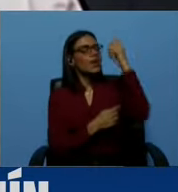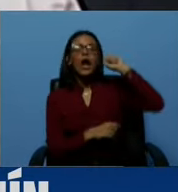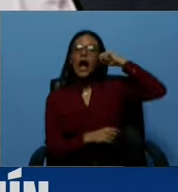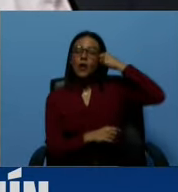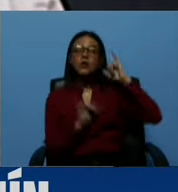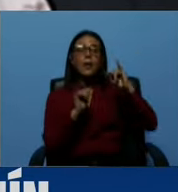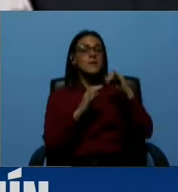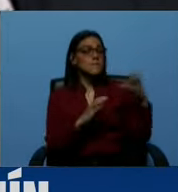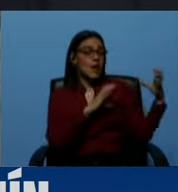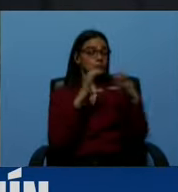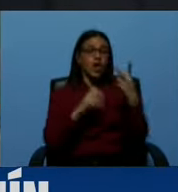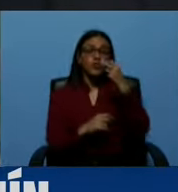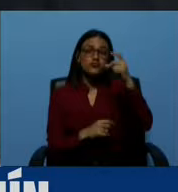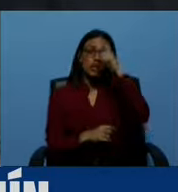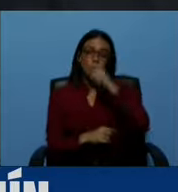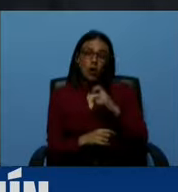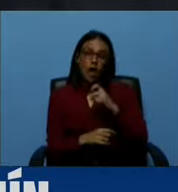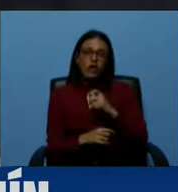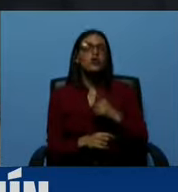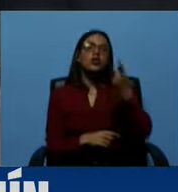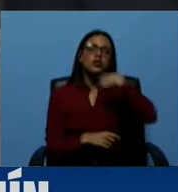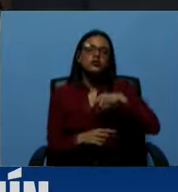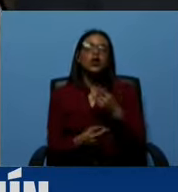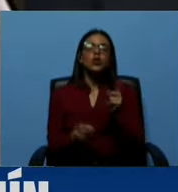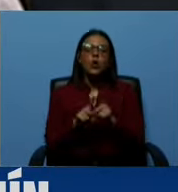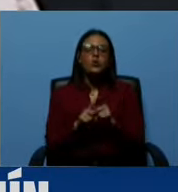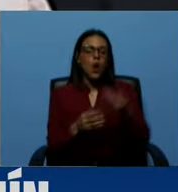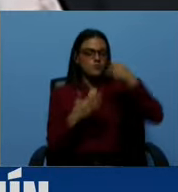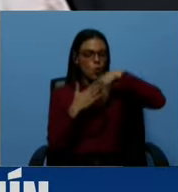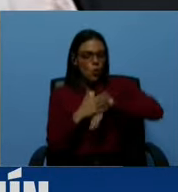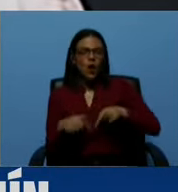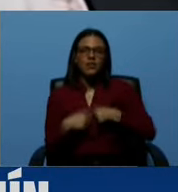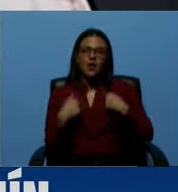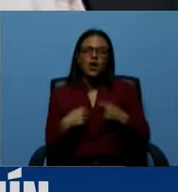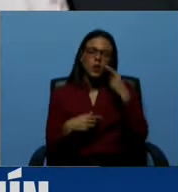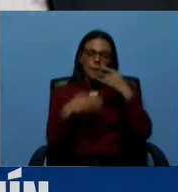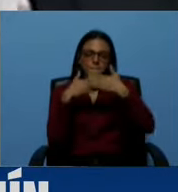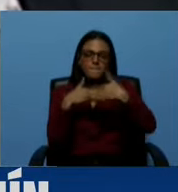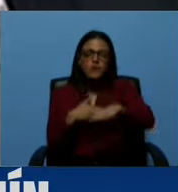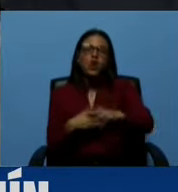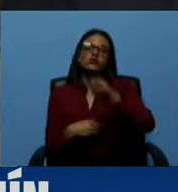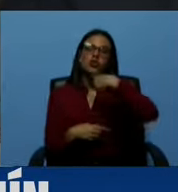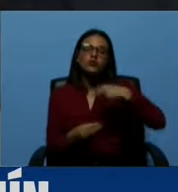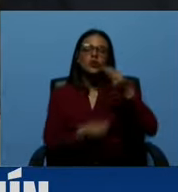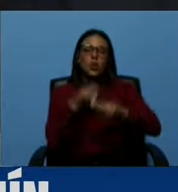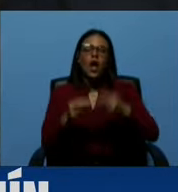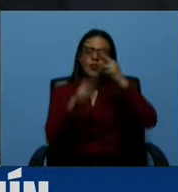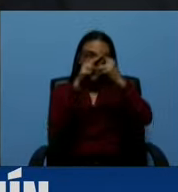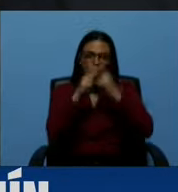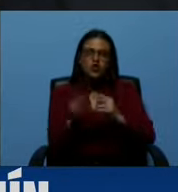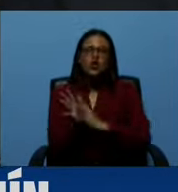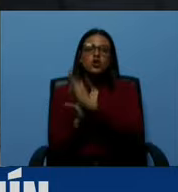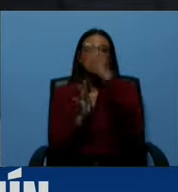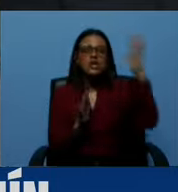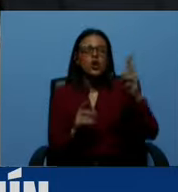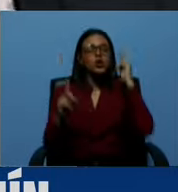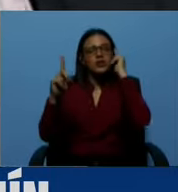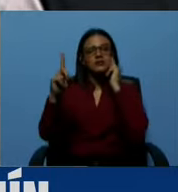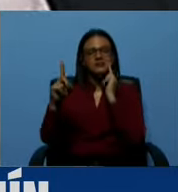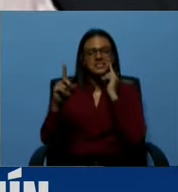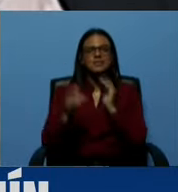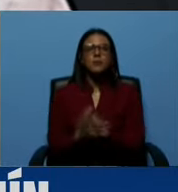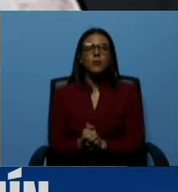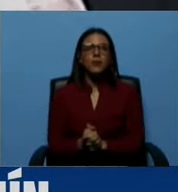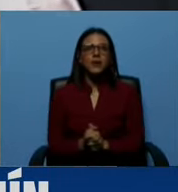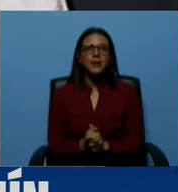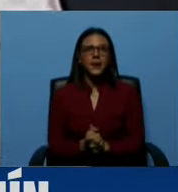nos alimenta para las batallas futuras y nos preparamos ya para el Bicentenario de Ayacucho. Honor y gloria a nuestro padre libertador Simón